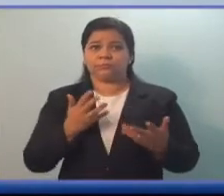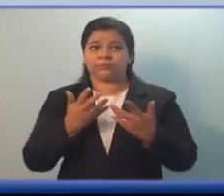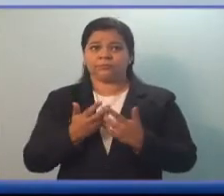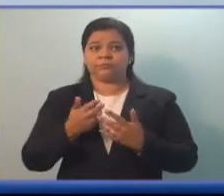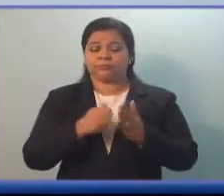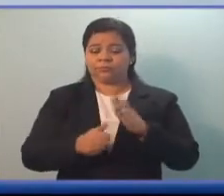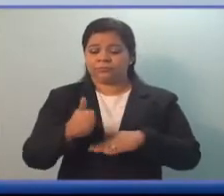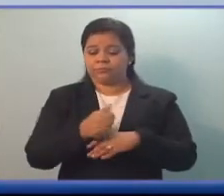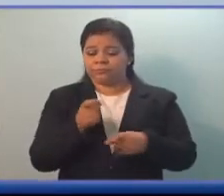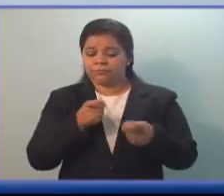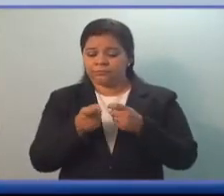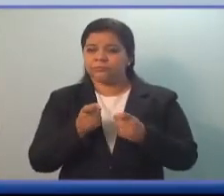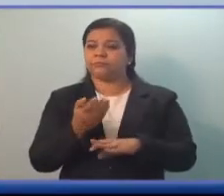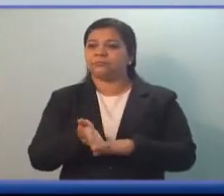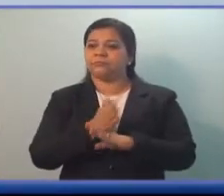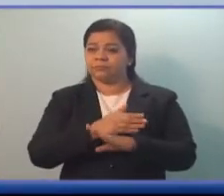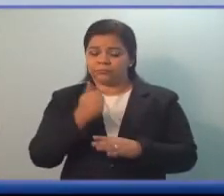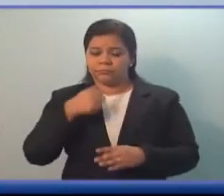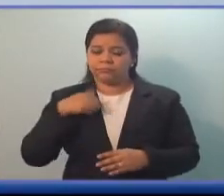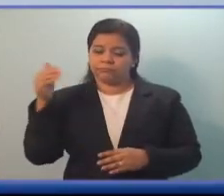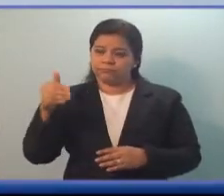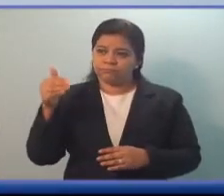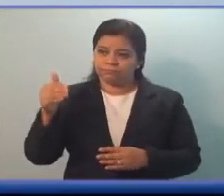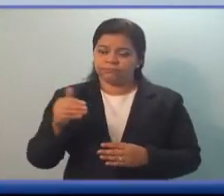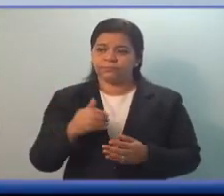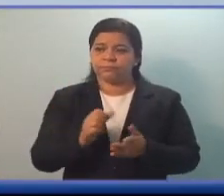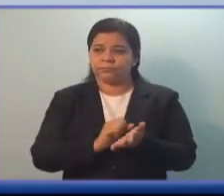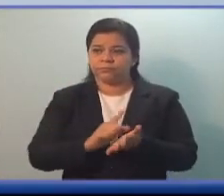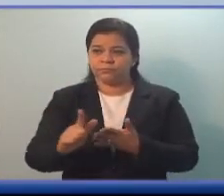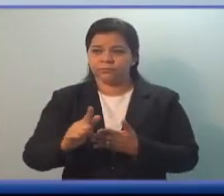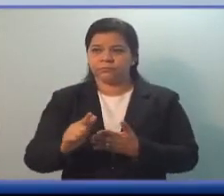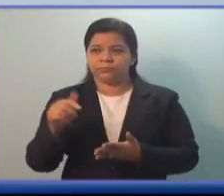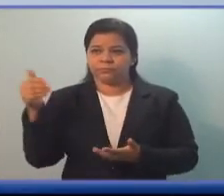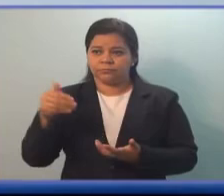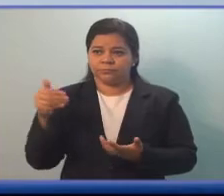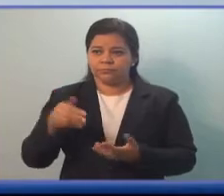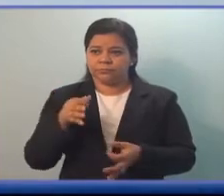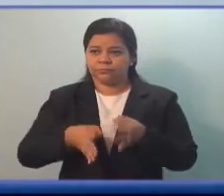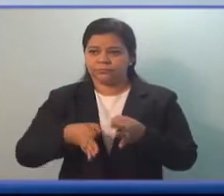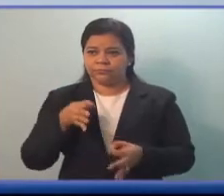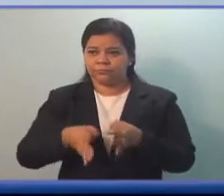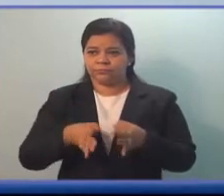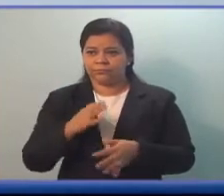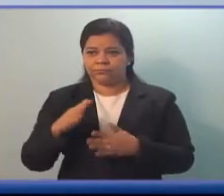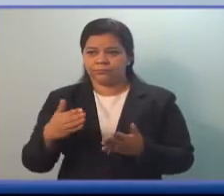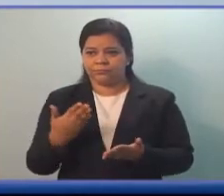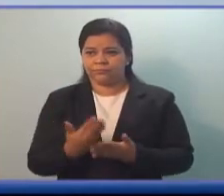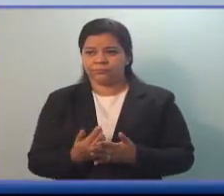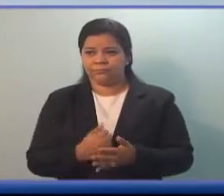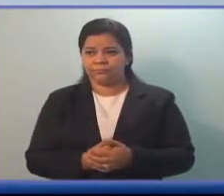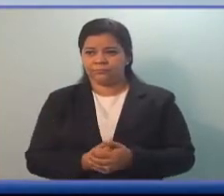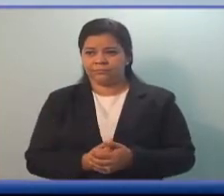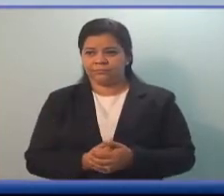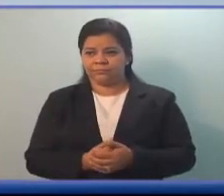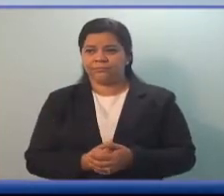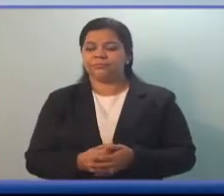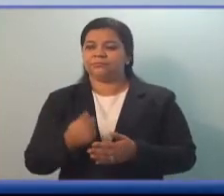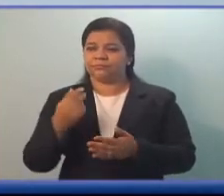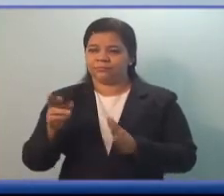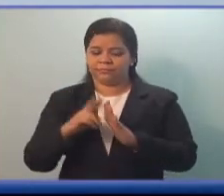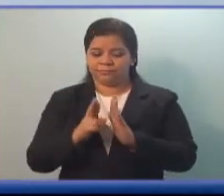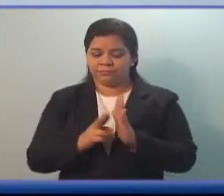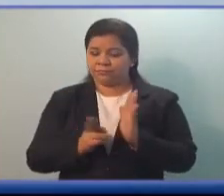académica he sido capacitador de la Escuela de Capacitación Judicial. En los cursos, antes de entrar a la nueva normativa penal